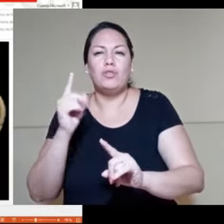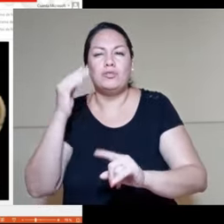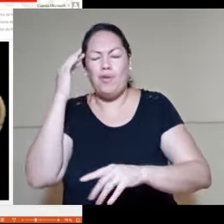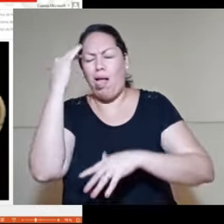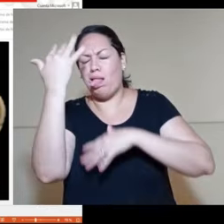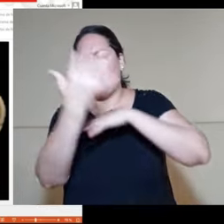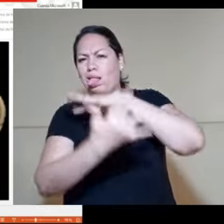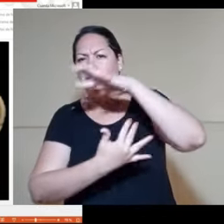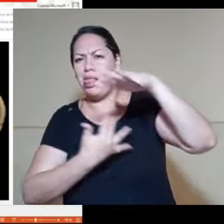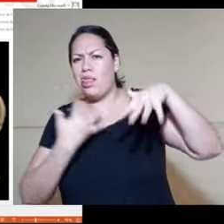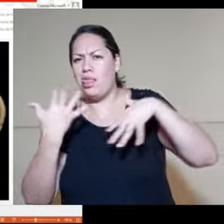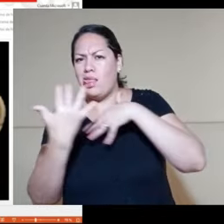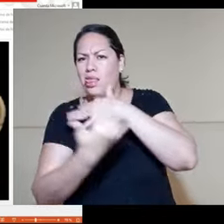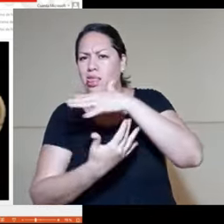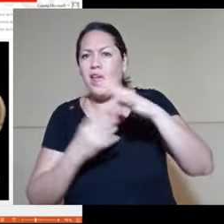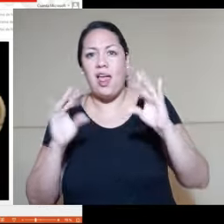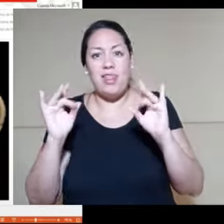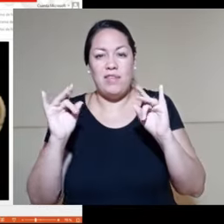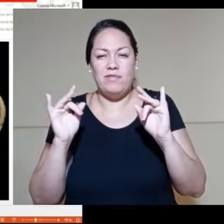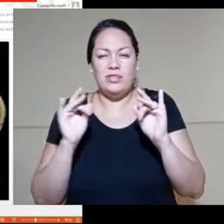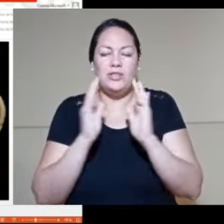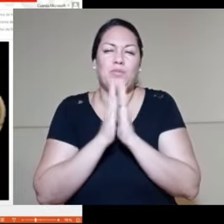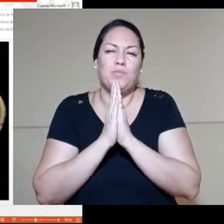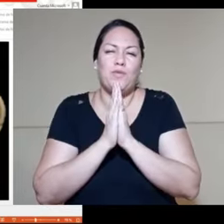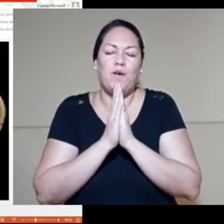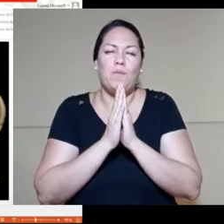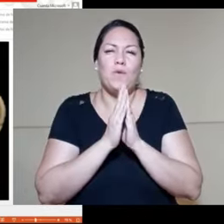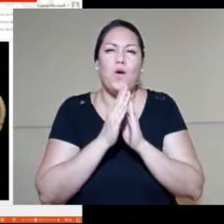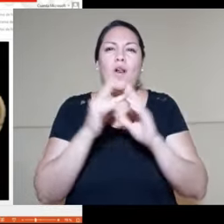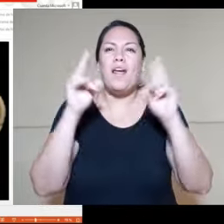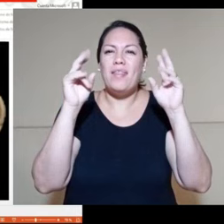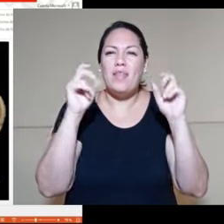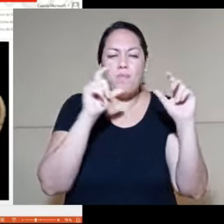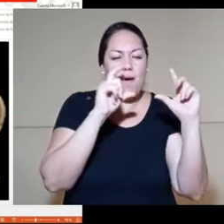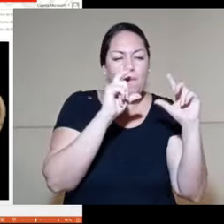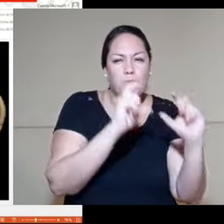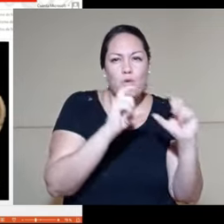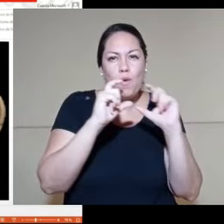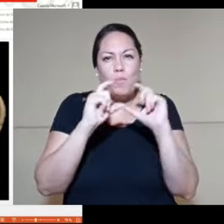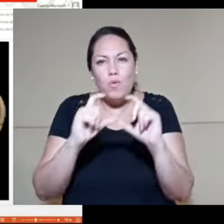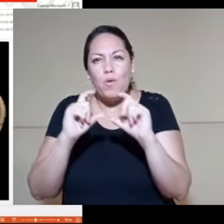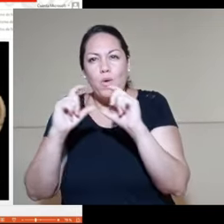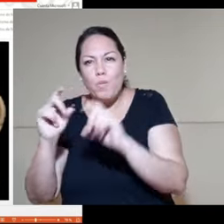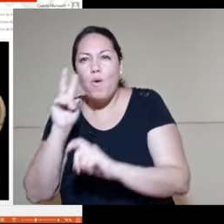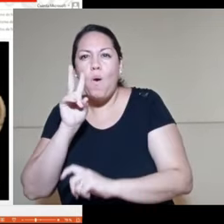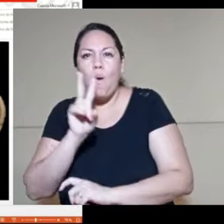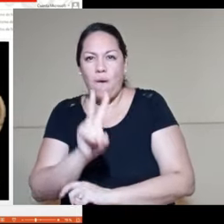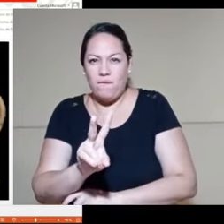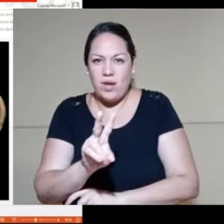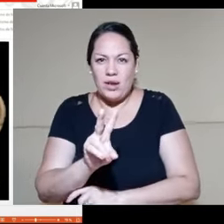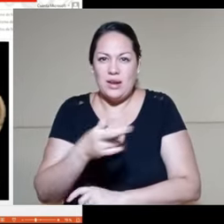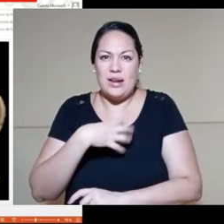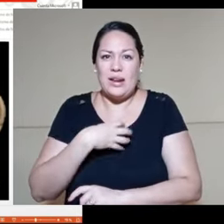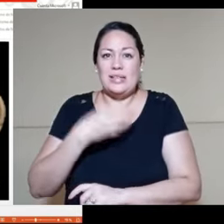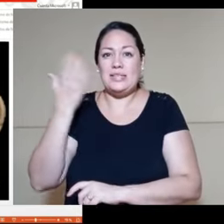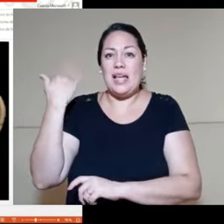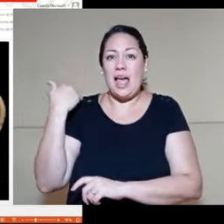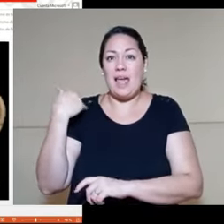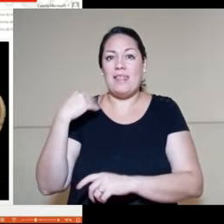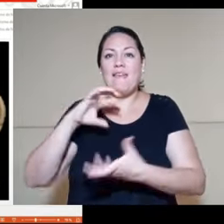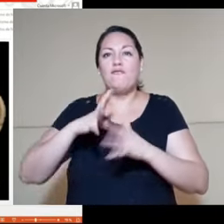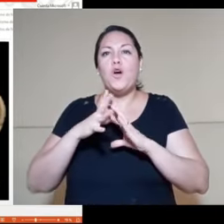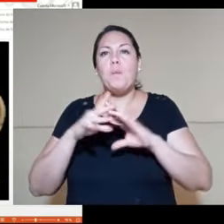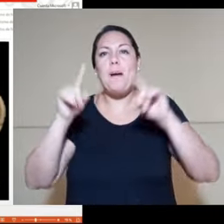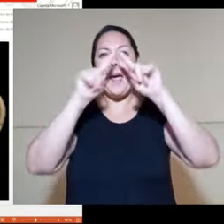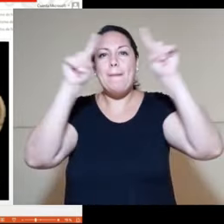viendo por tema, porque si no se invaden de información y es muy difícil después. Entonces, vayan viendo los temas de las clases.